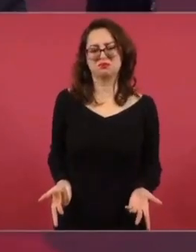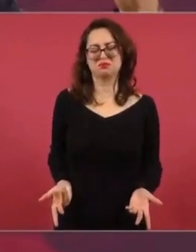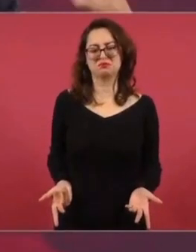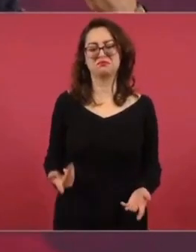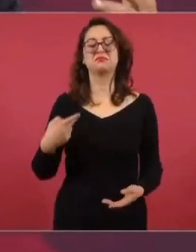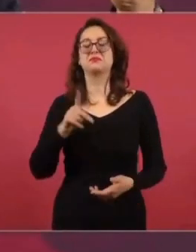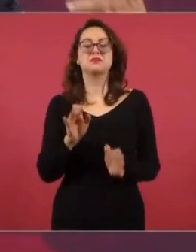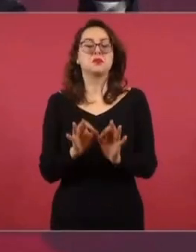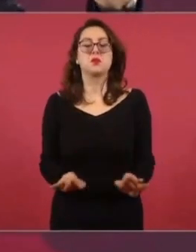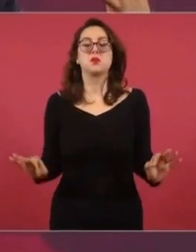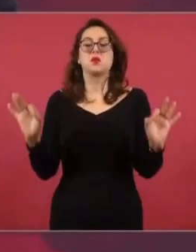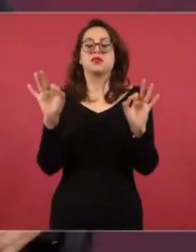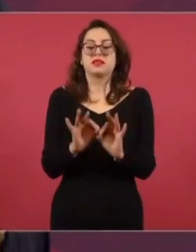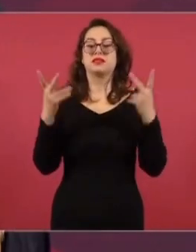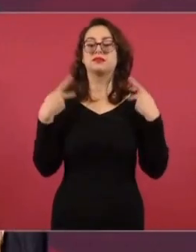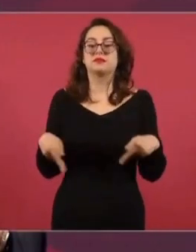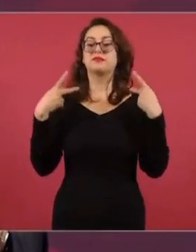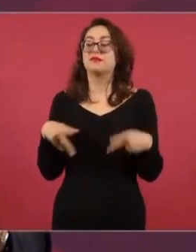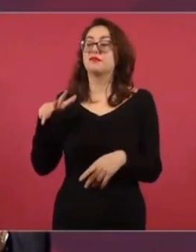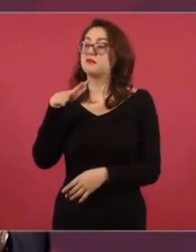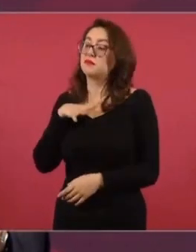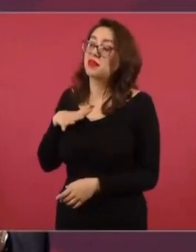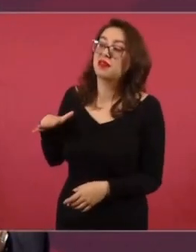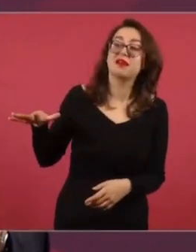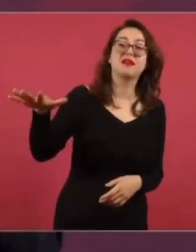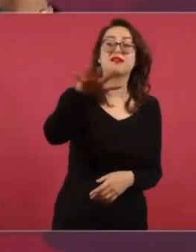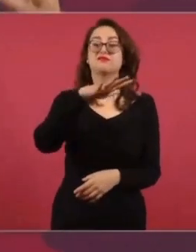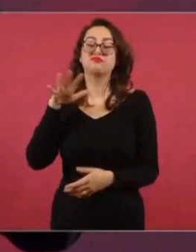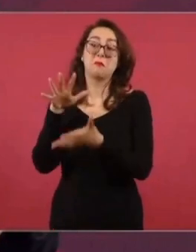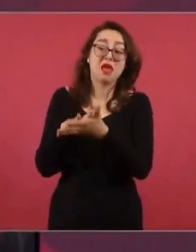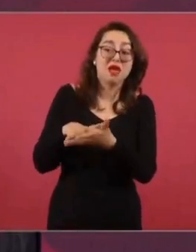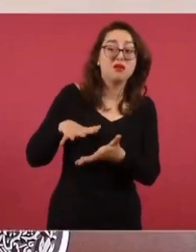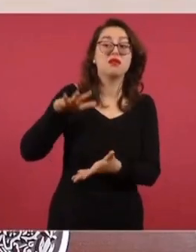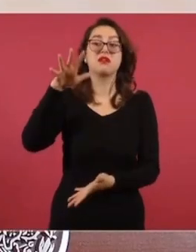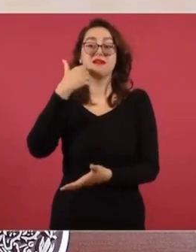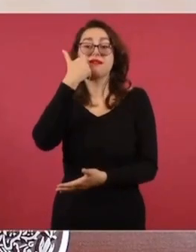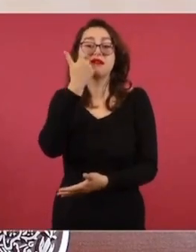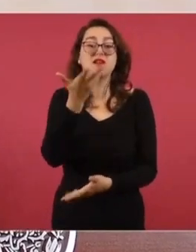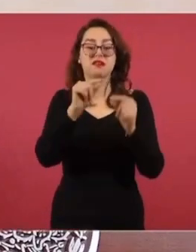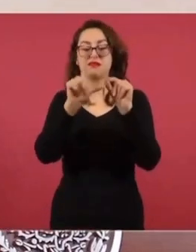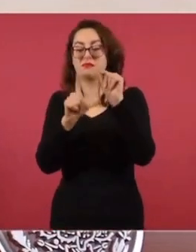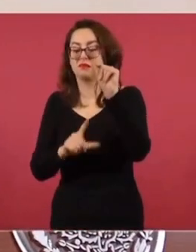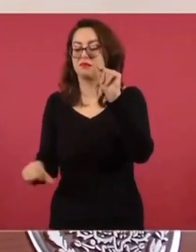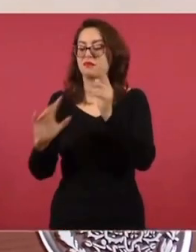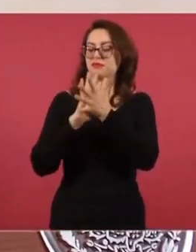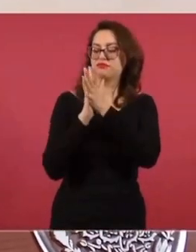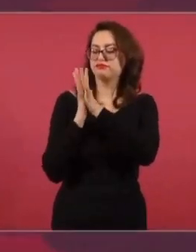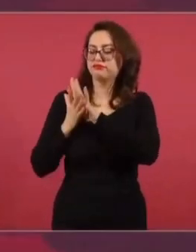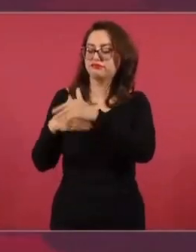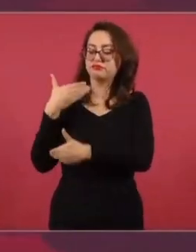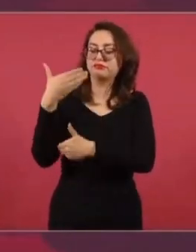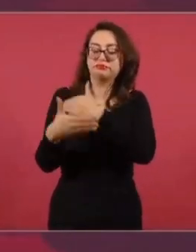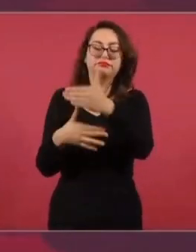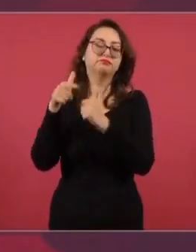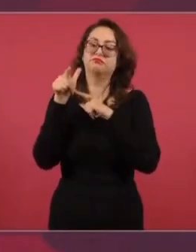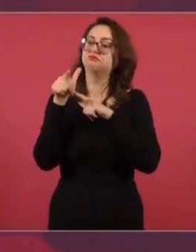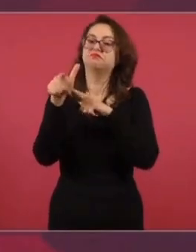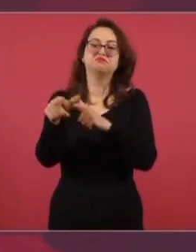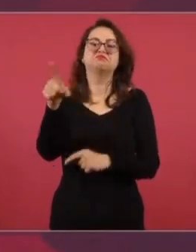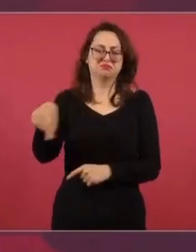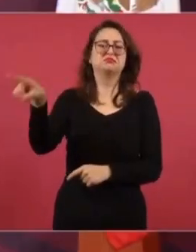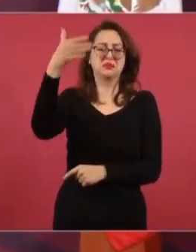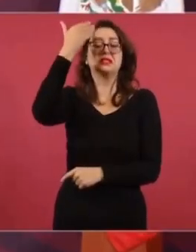el pueblo que está impulsando la transformación sabe que lo más importante